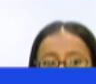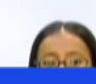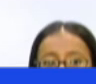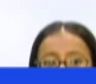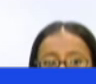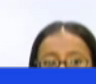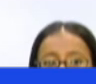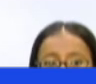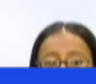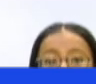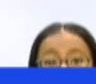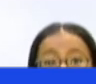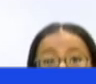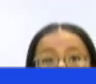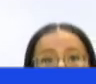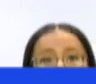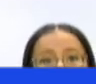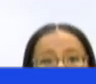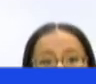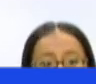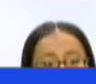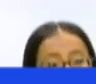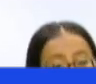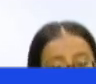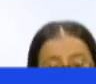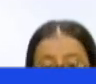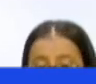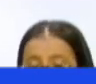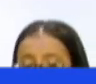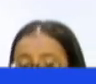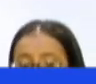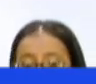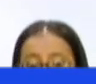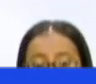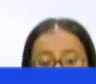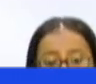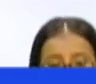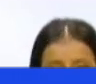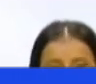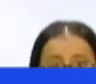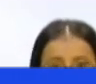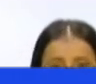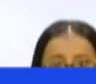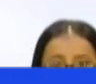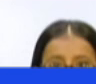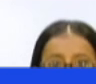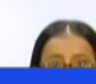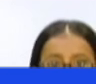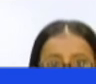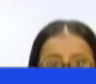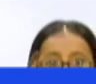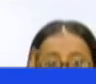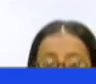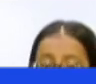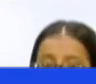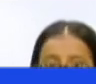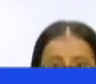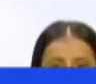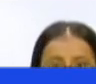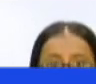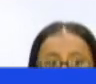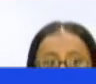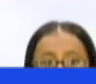son selectivos ante la actividad de las redes de corrupción